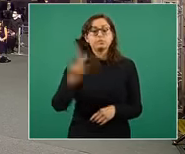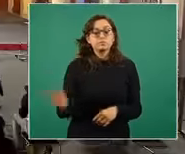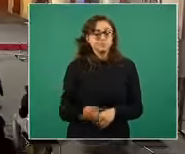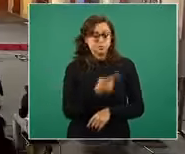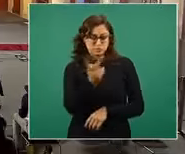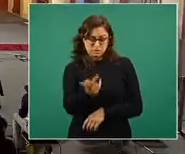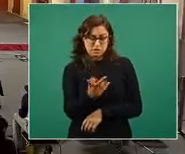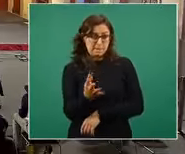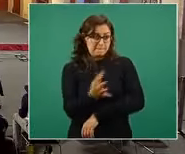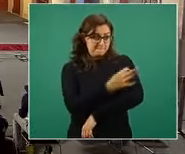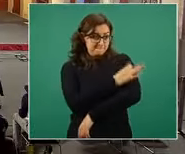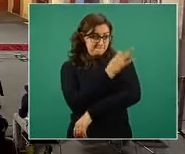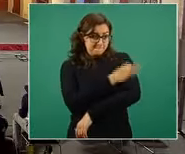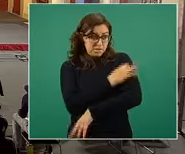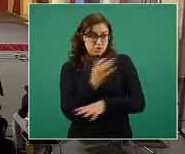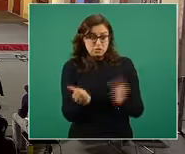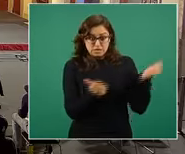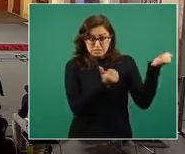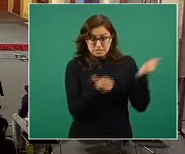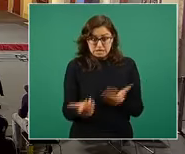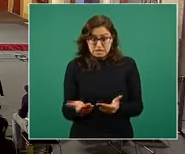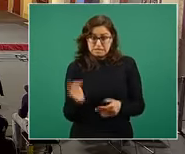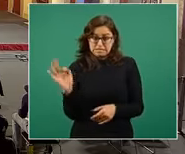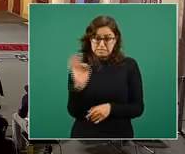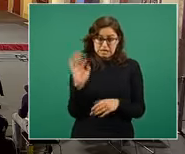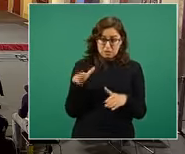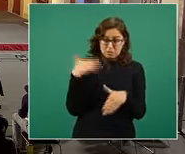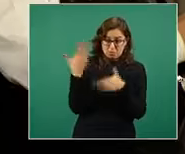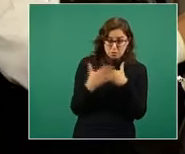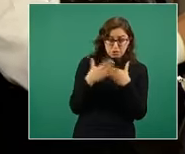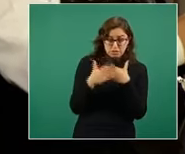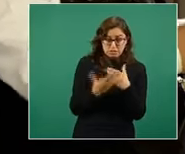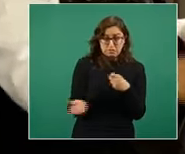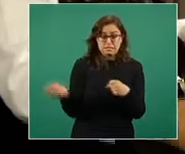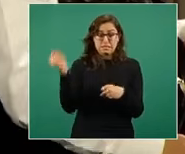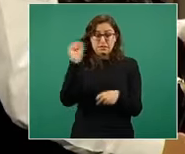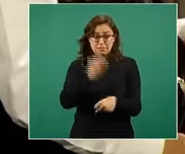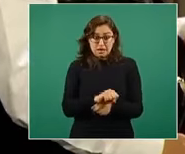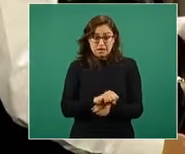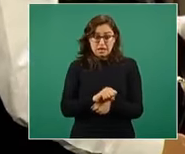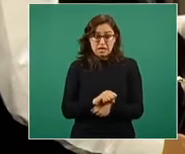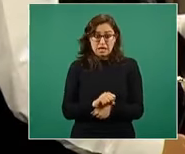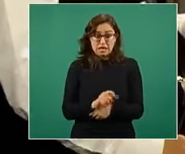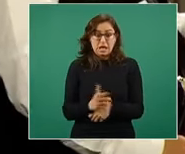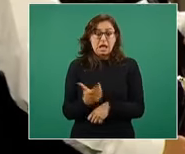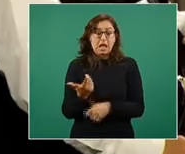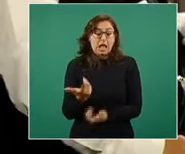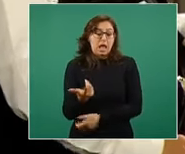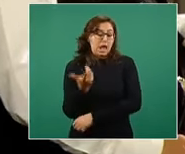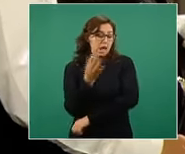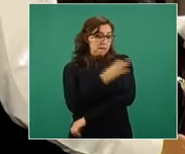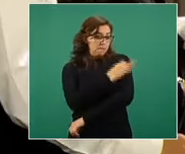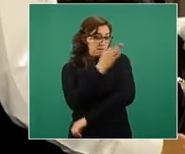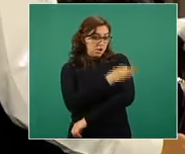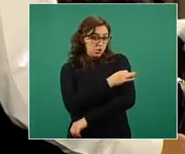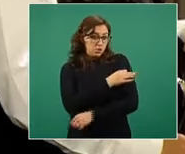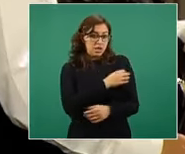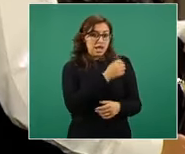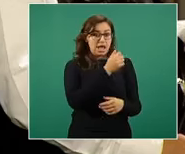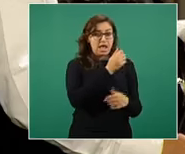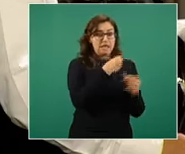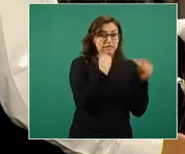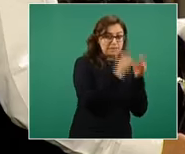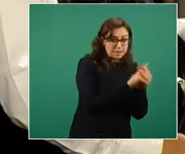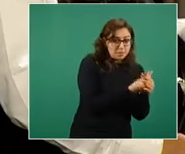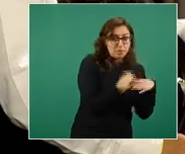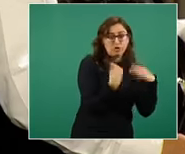presentar, quizá la próxima semana, los expertos, si pueden venir, las características de cada una de las vacunas que ya van a empezar a probarse